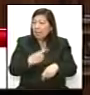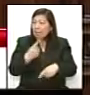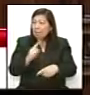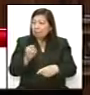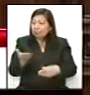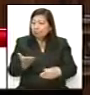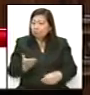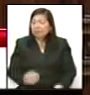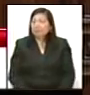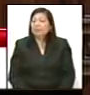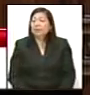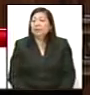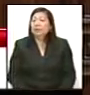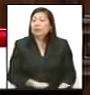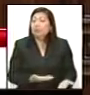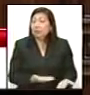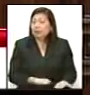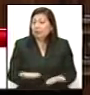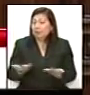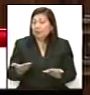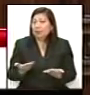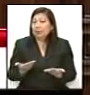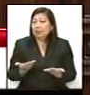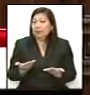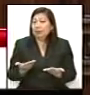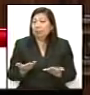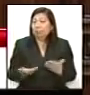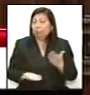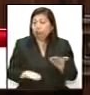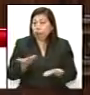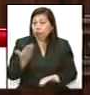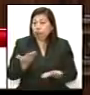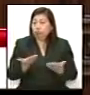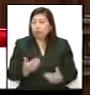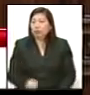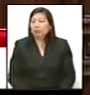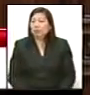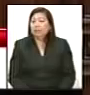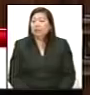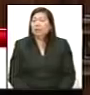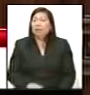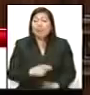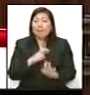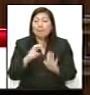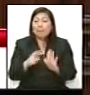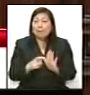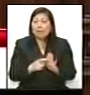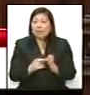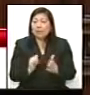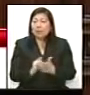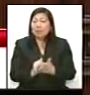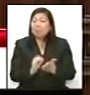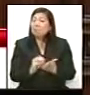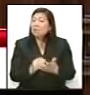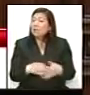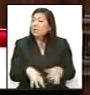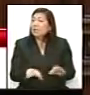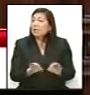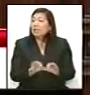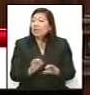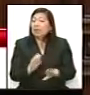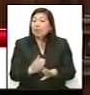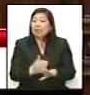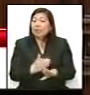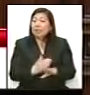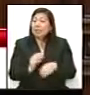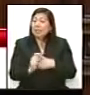servicio, llevadas a una escala gigantesca, a proyectos fundamentales para el desarrollo